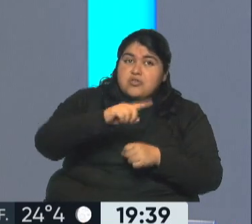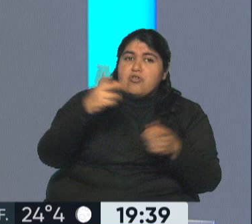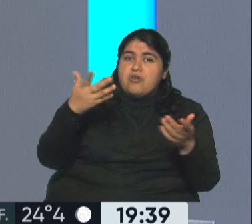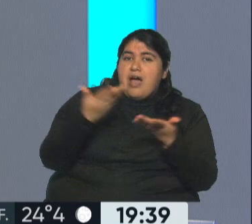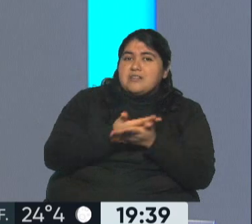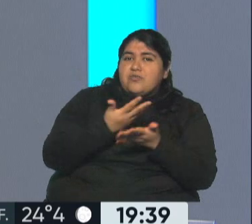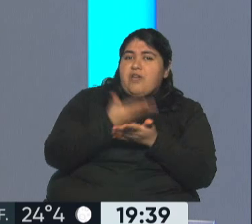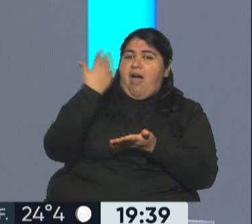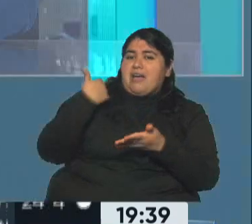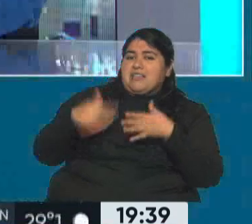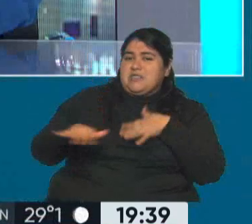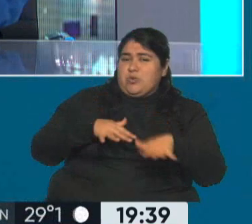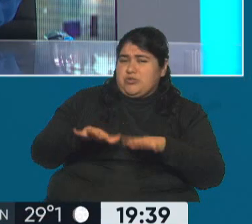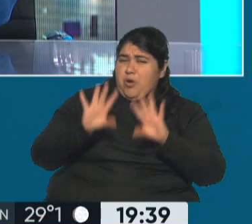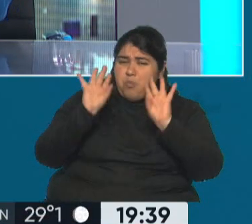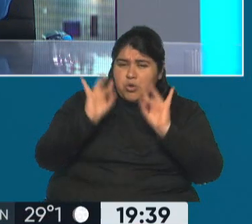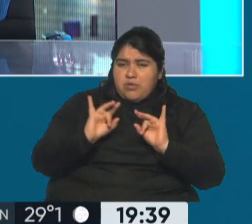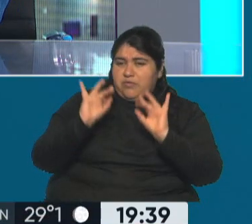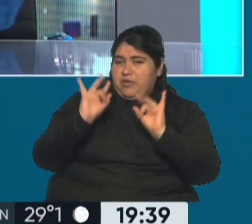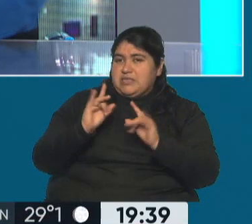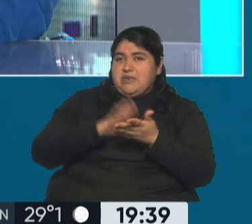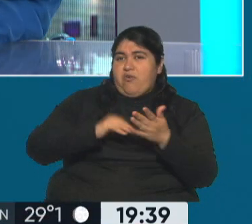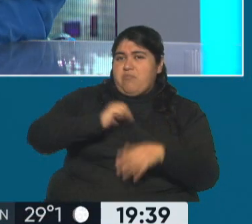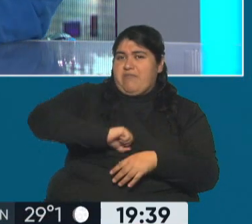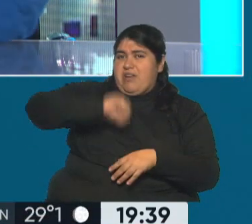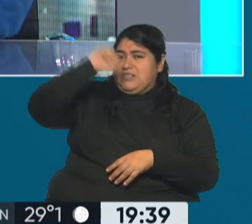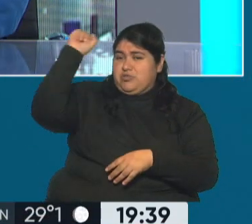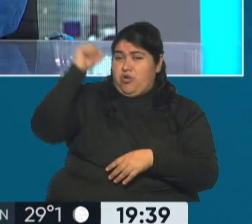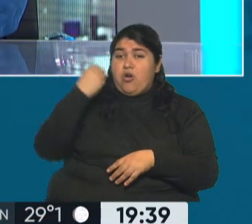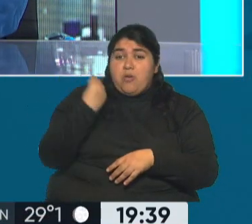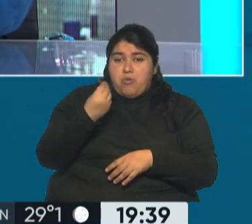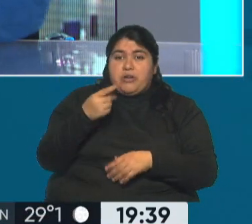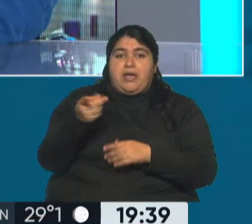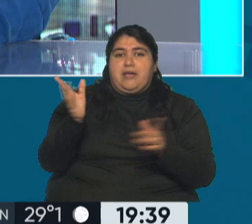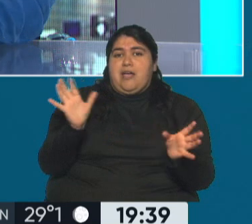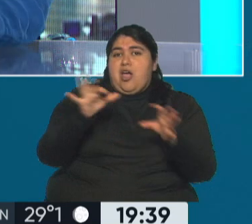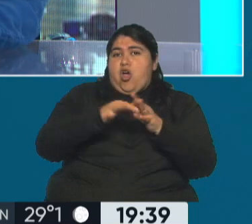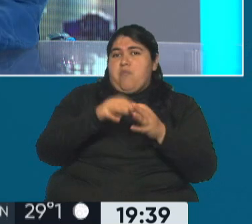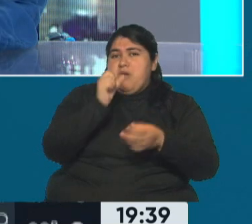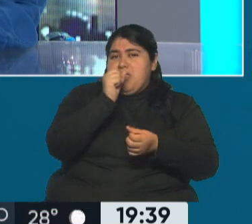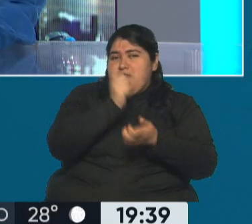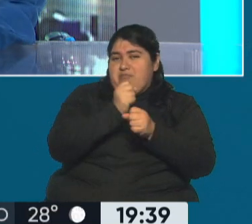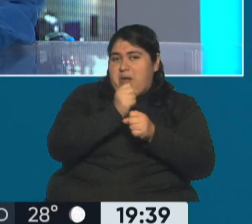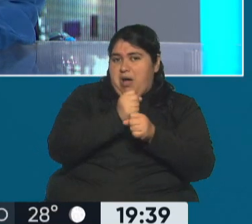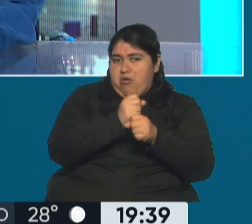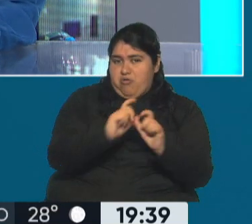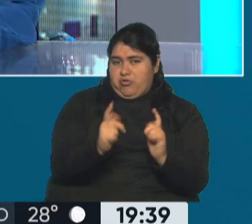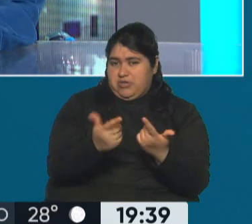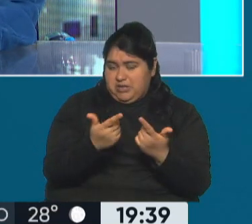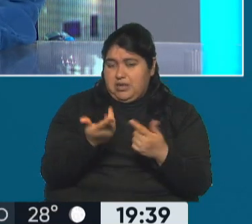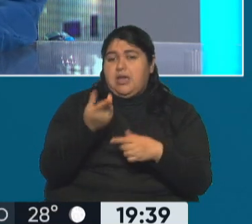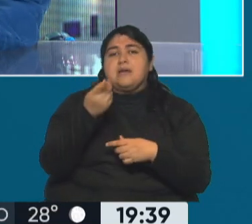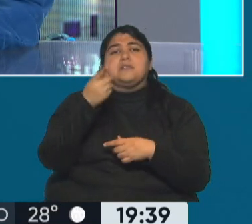de mayor debilidad frente a la pelea con la inflación porque no están bajo convenio colectivo, no tienen la posibilidad de tener